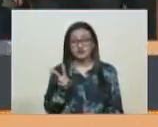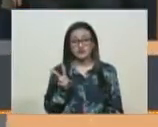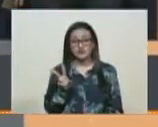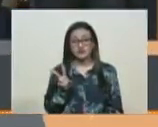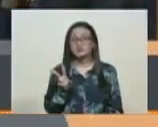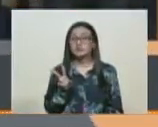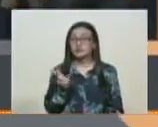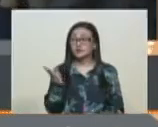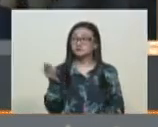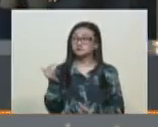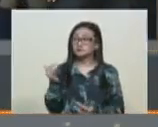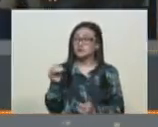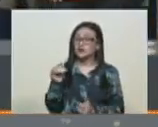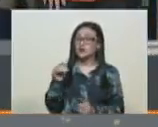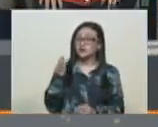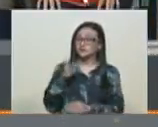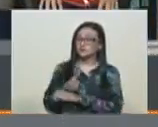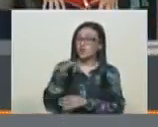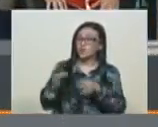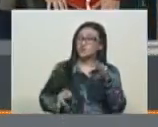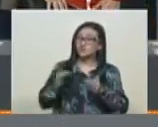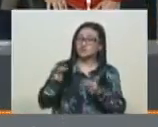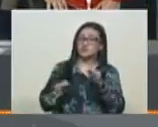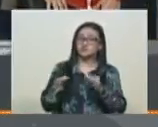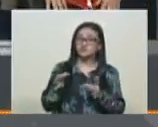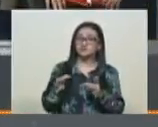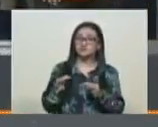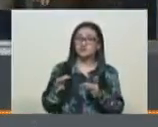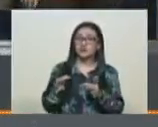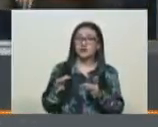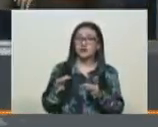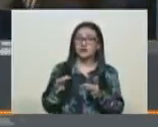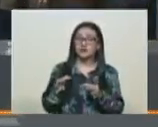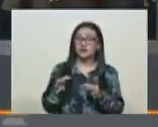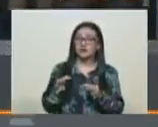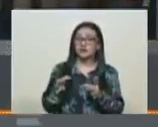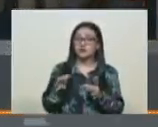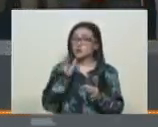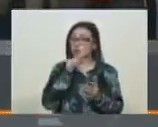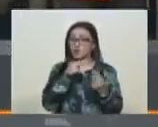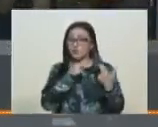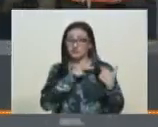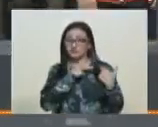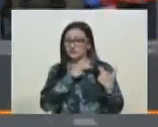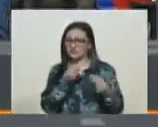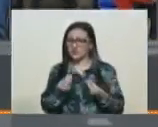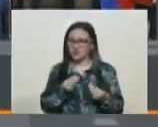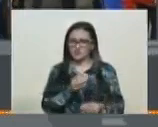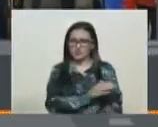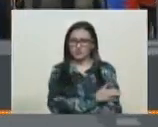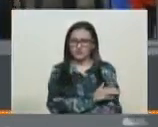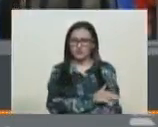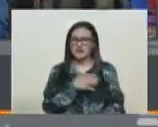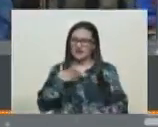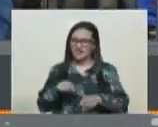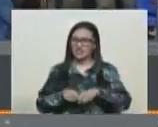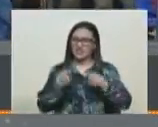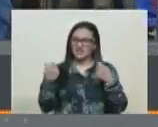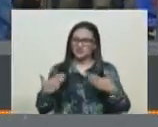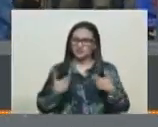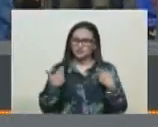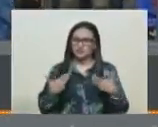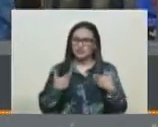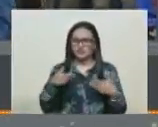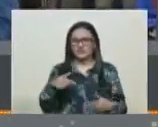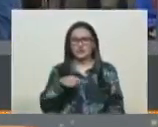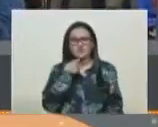cuenta a esta dirigencia irresponsable y apátrida que pretende bañar de sufrimiento,